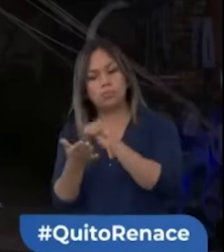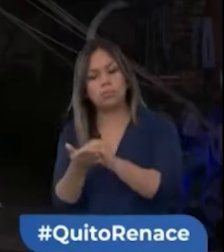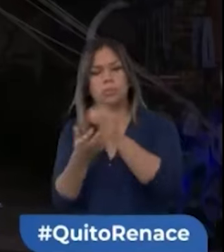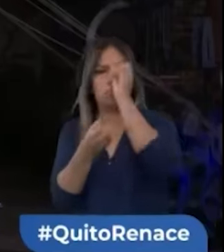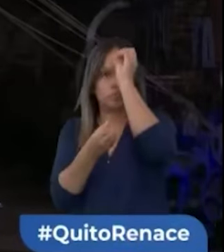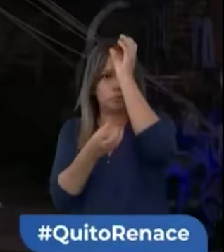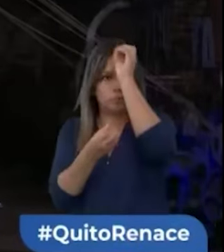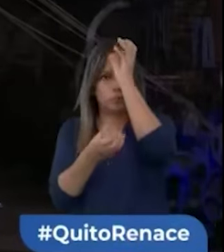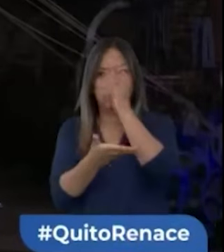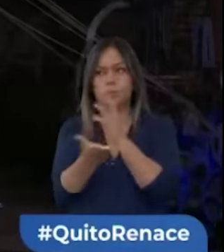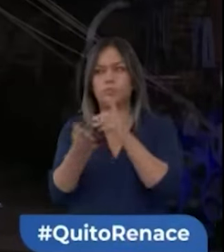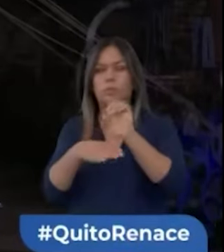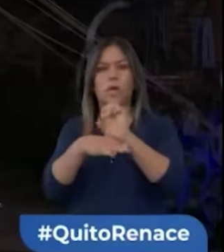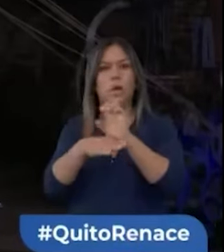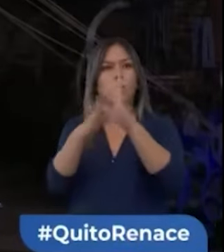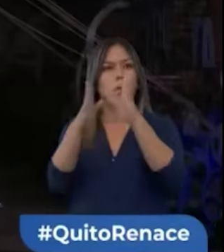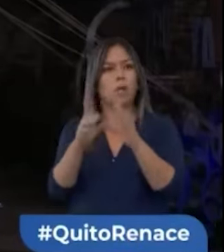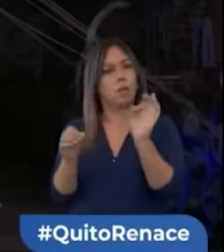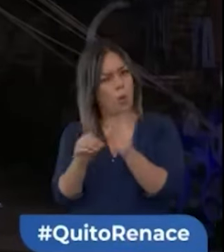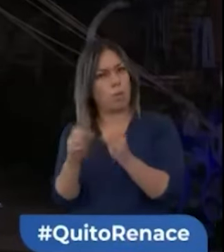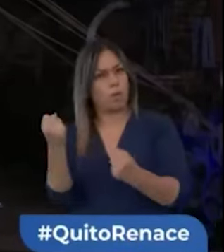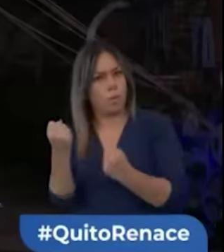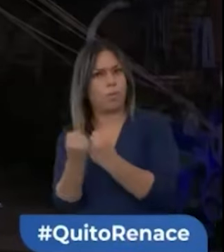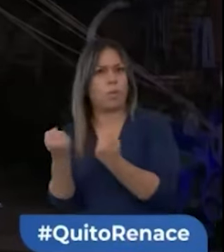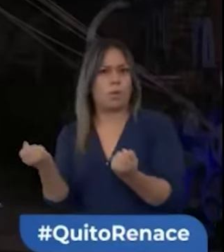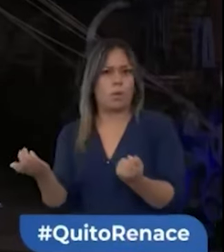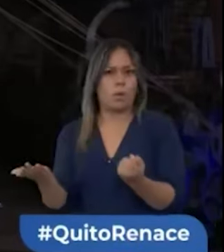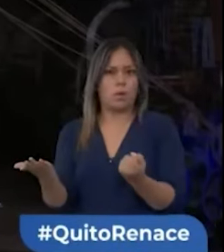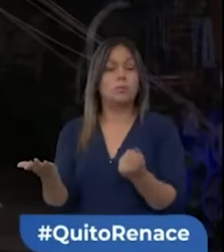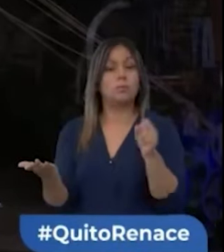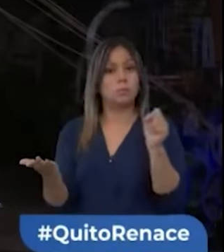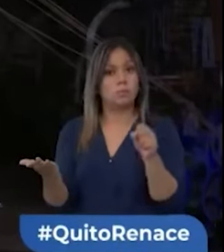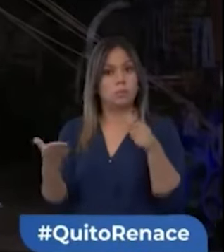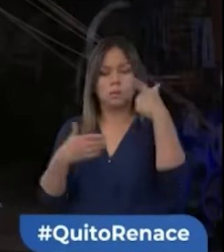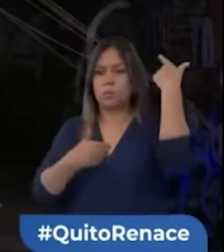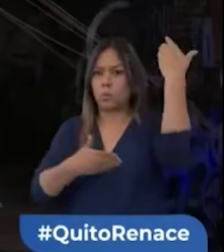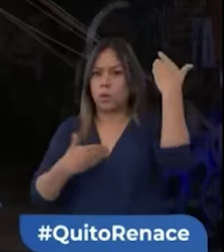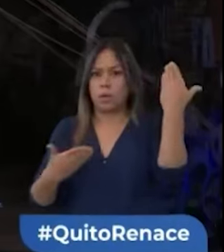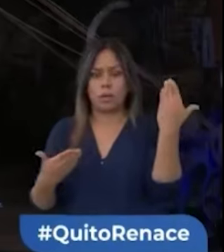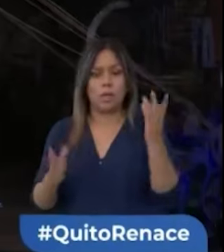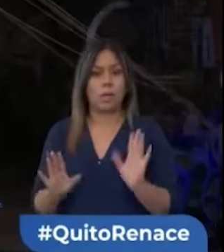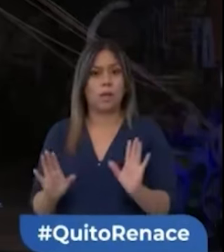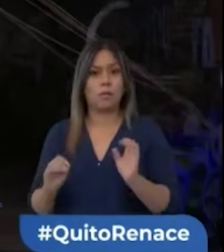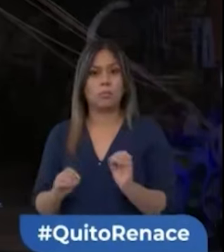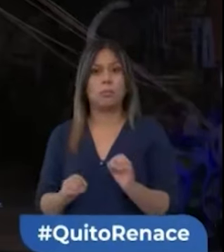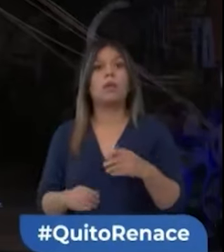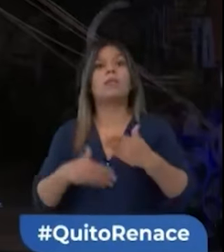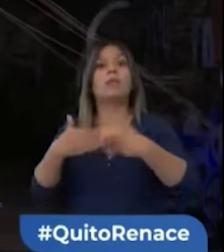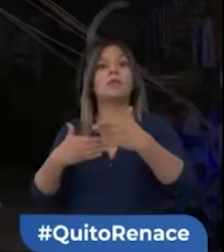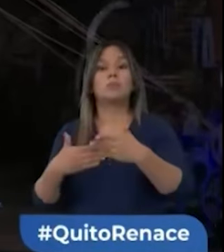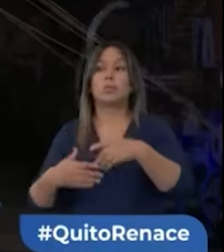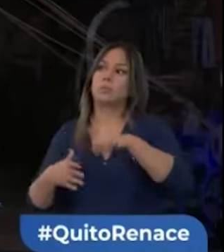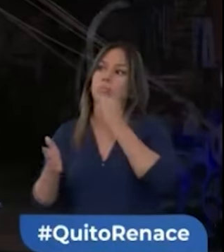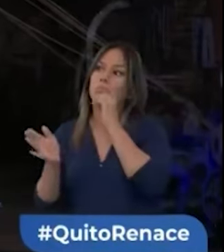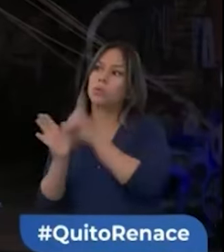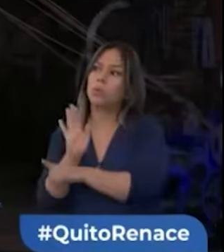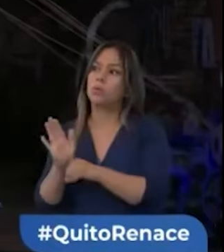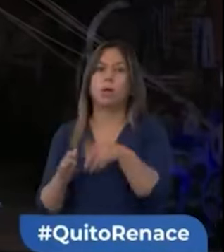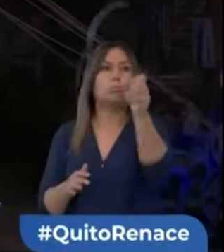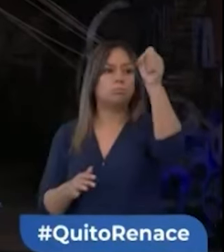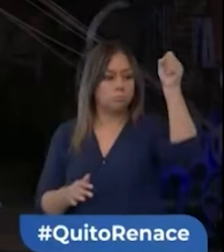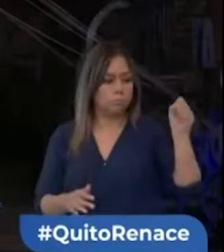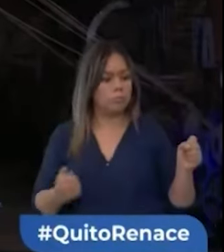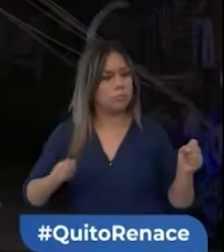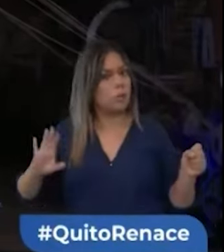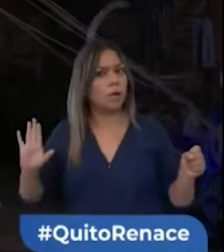pueblo ecuatoriano para que puedan apoyar tales elementos de la política pública. Y le van a destituir, le van a multar. Ojalá no